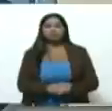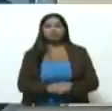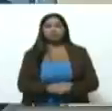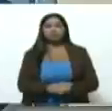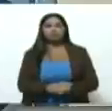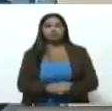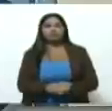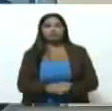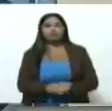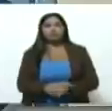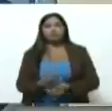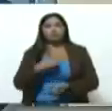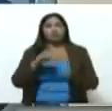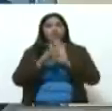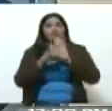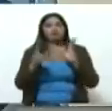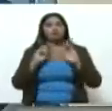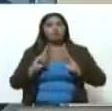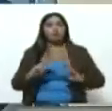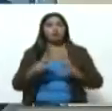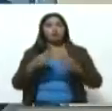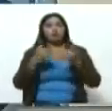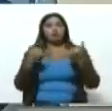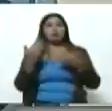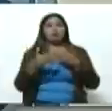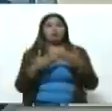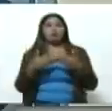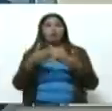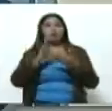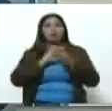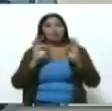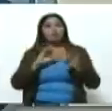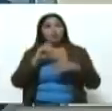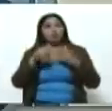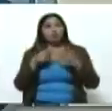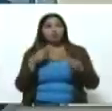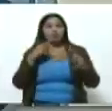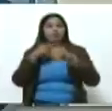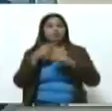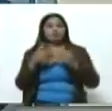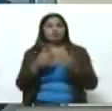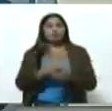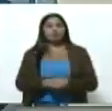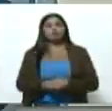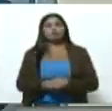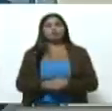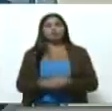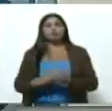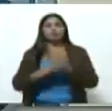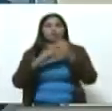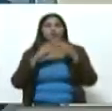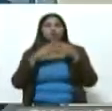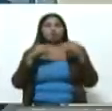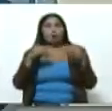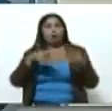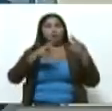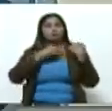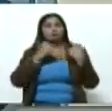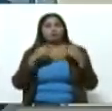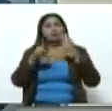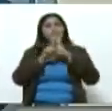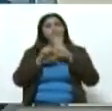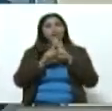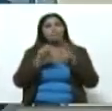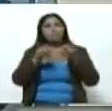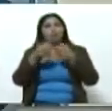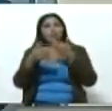Destacamos en derechos humanos otra línea central de nuestro trabajo, dirigida a perseguir con todo el peso de la ley las